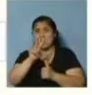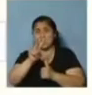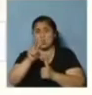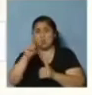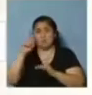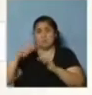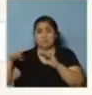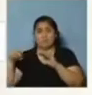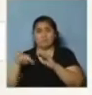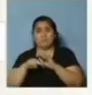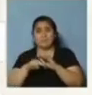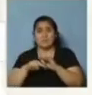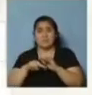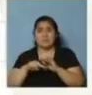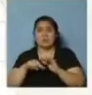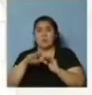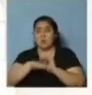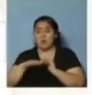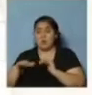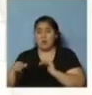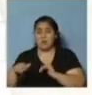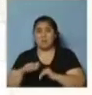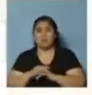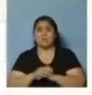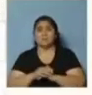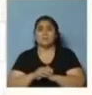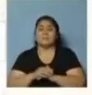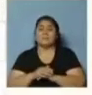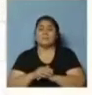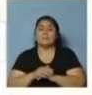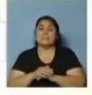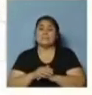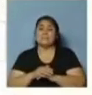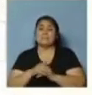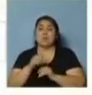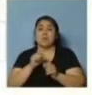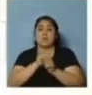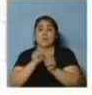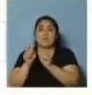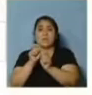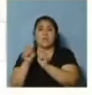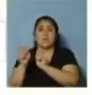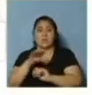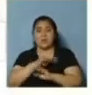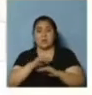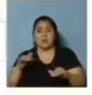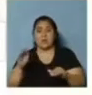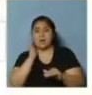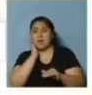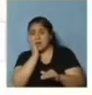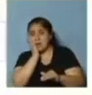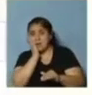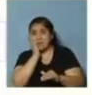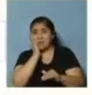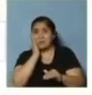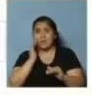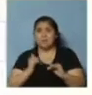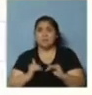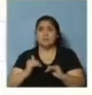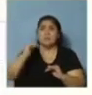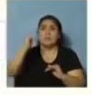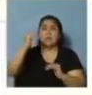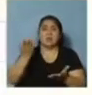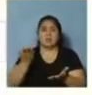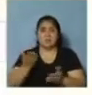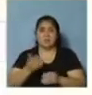internados, pero la dinámica o el recambio de camas es bastante alto. Desde principios